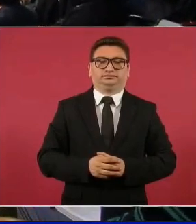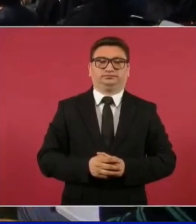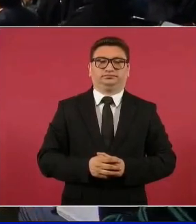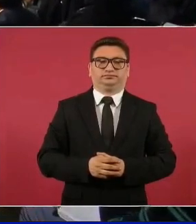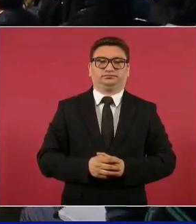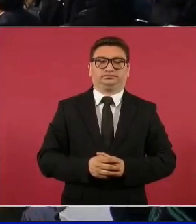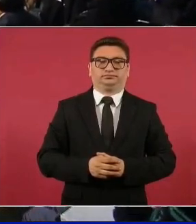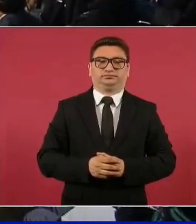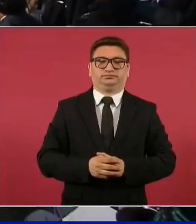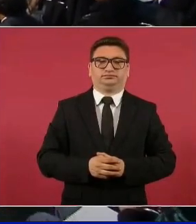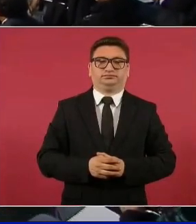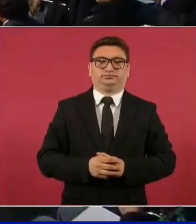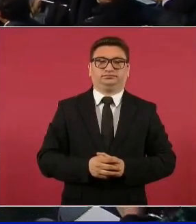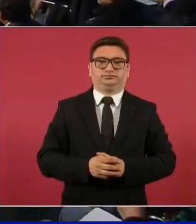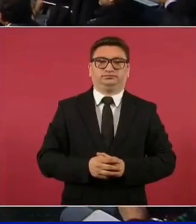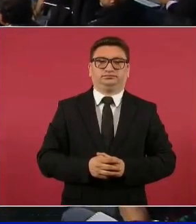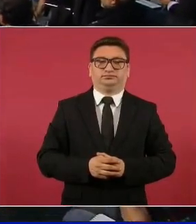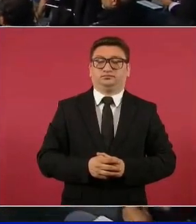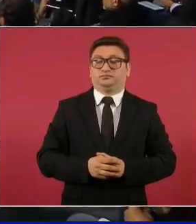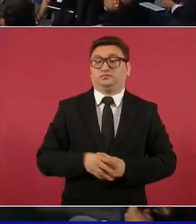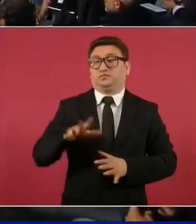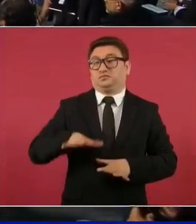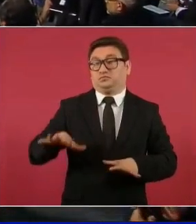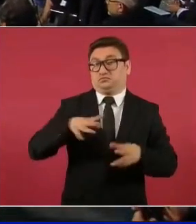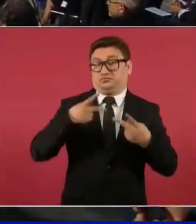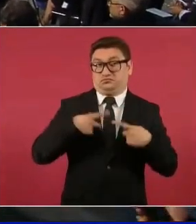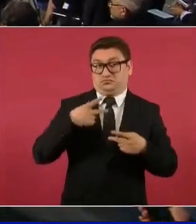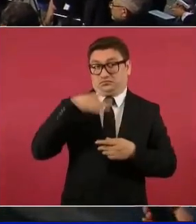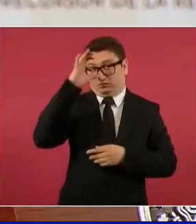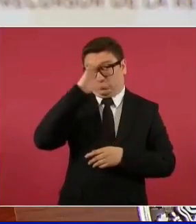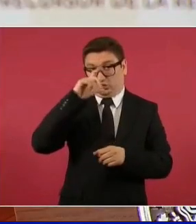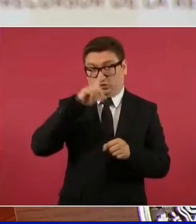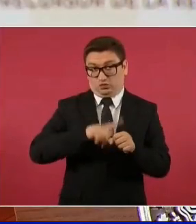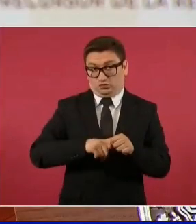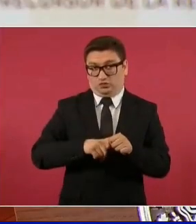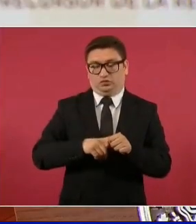la cultura o las culturas,